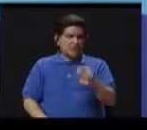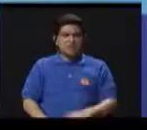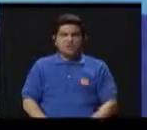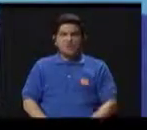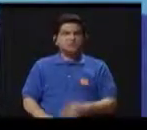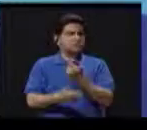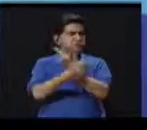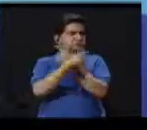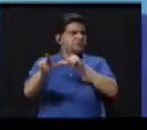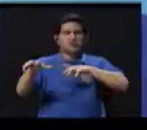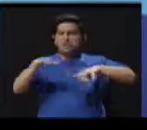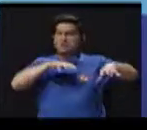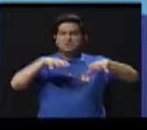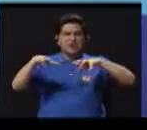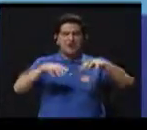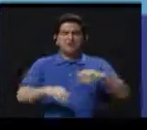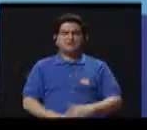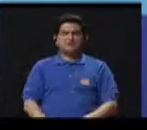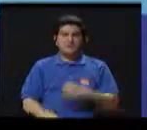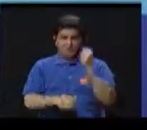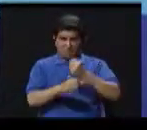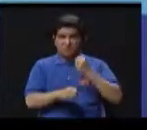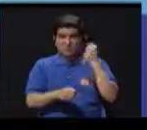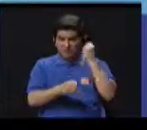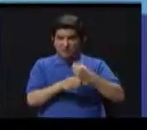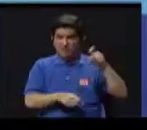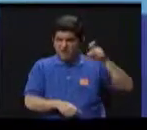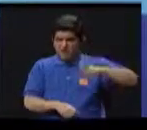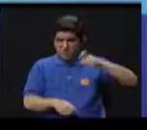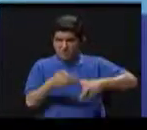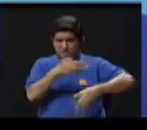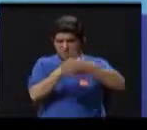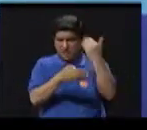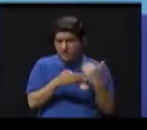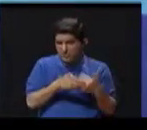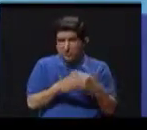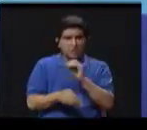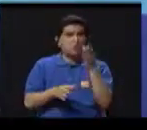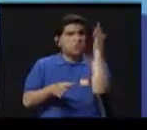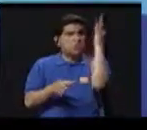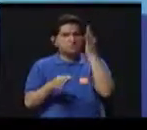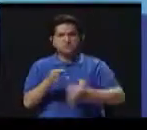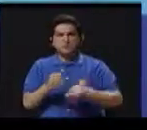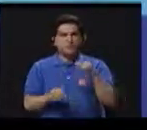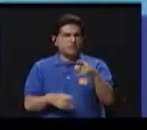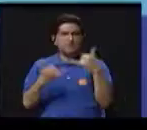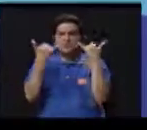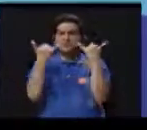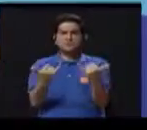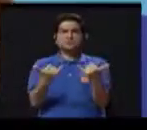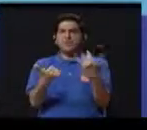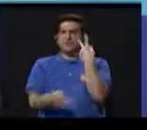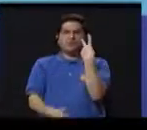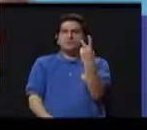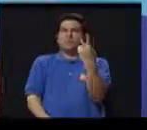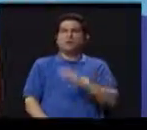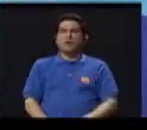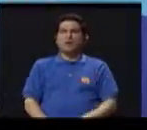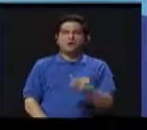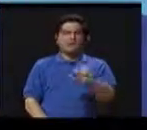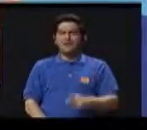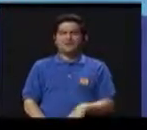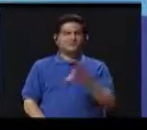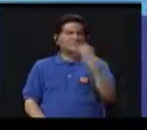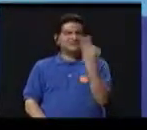se desenvuelven tan espontáneamente. ¿Hubo que trabajarlos mucho o simplemente ellos son así, como los vemos,